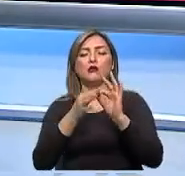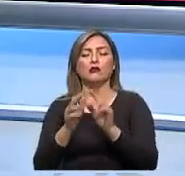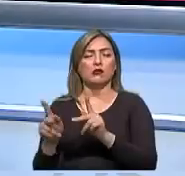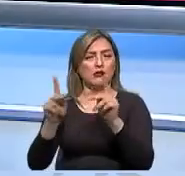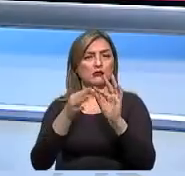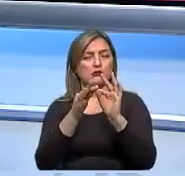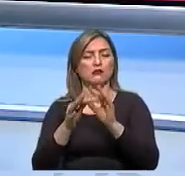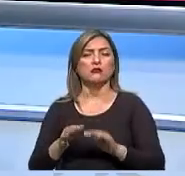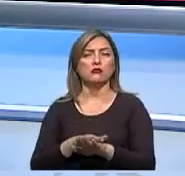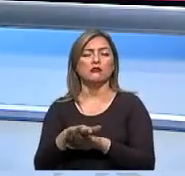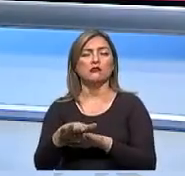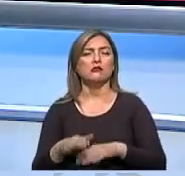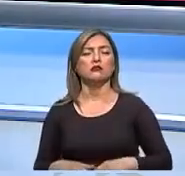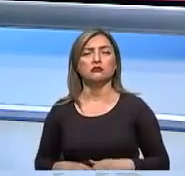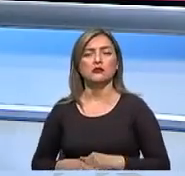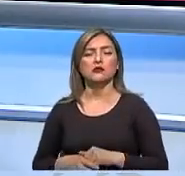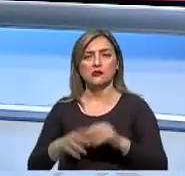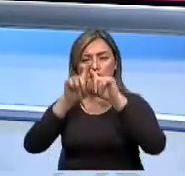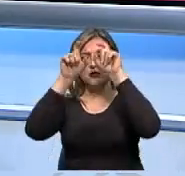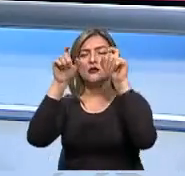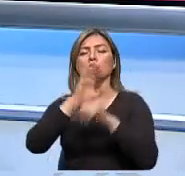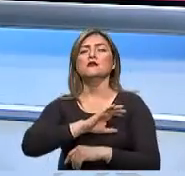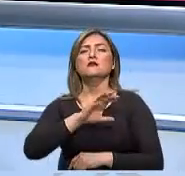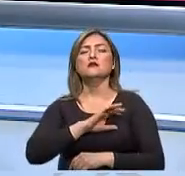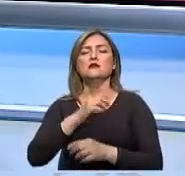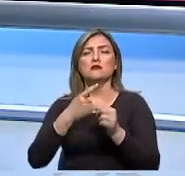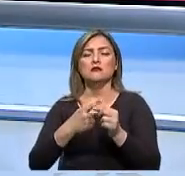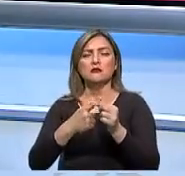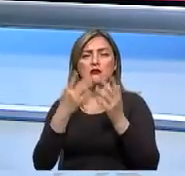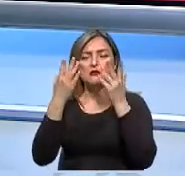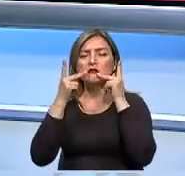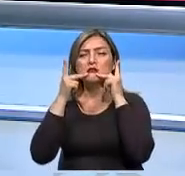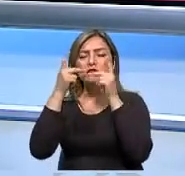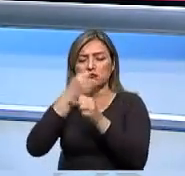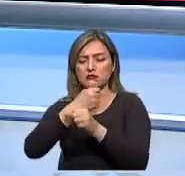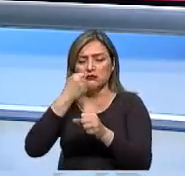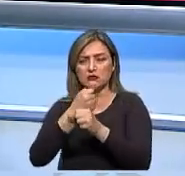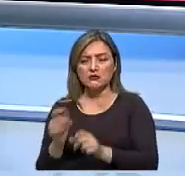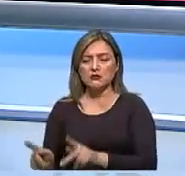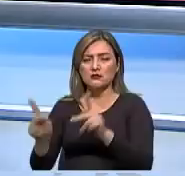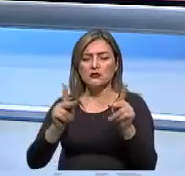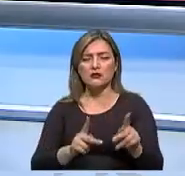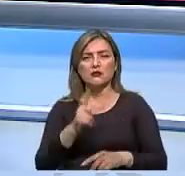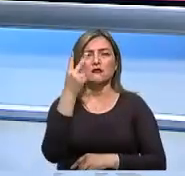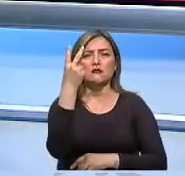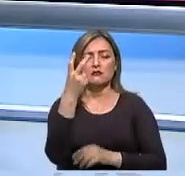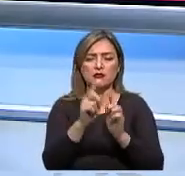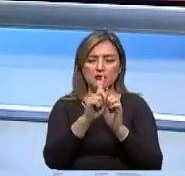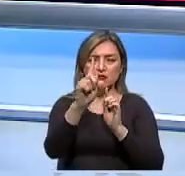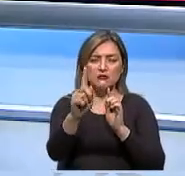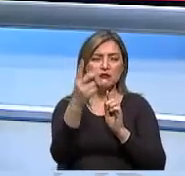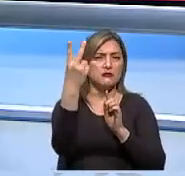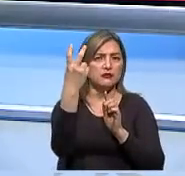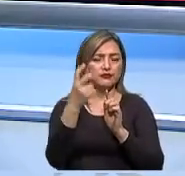de repavimentación. Por ello, la empresa Metropolitana de Obras Públicas trabaja en la planificación de 12 kilómetros de